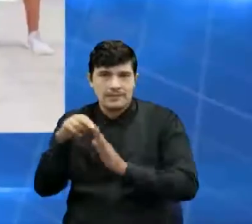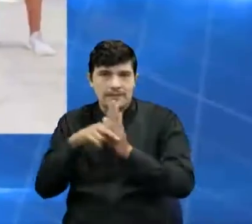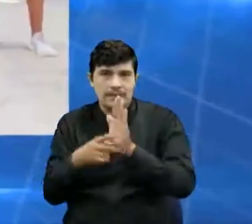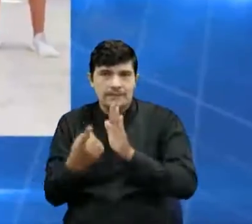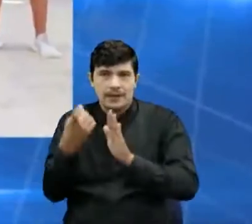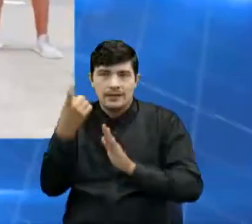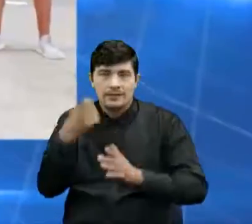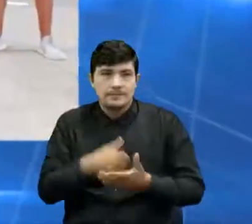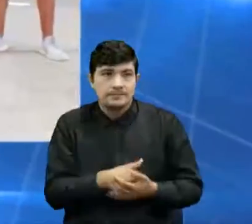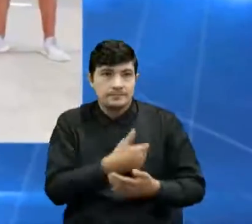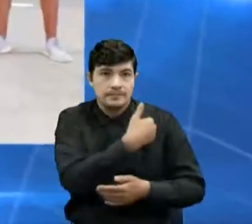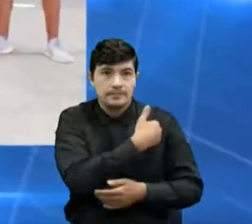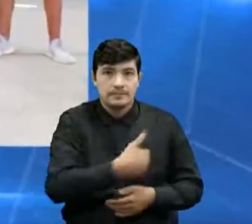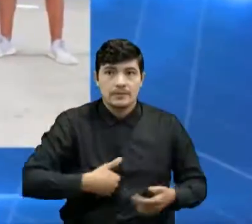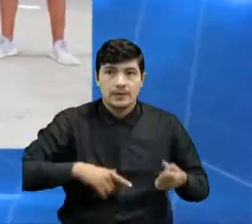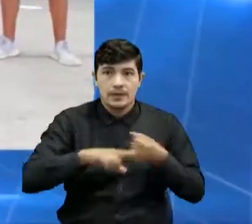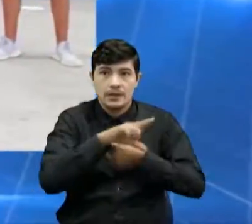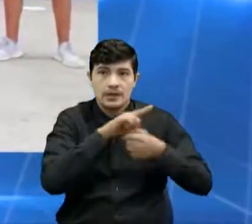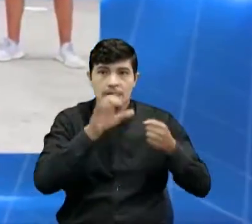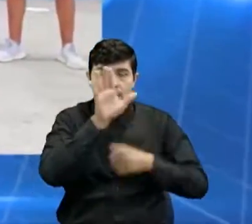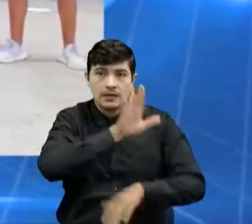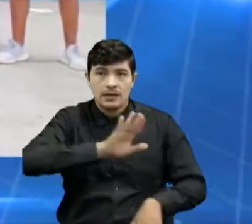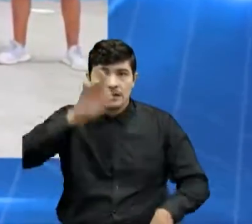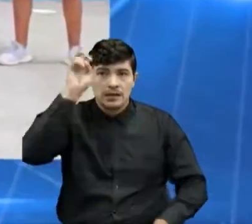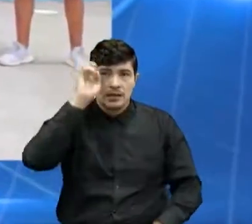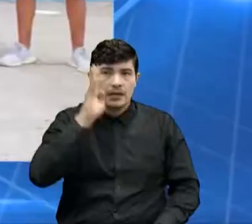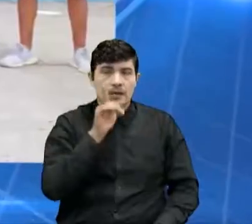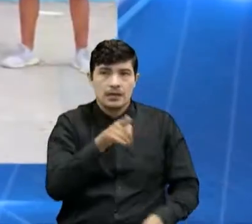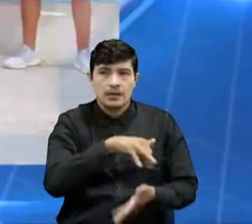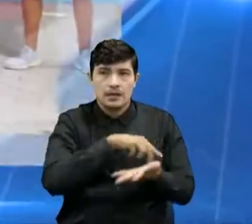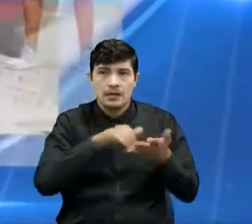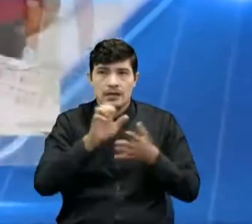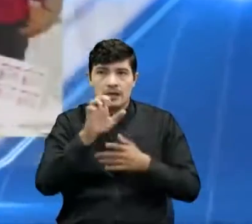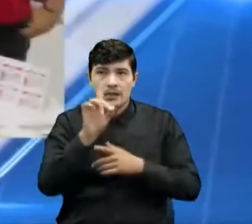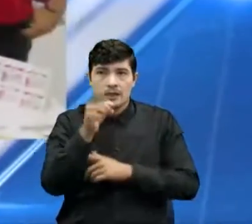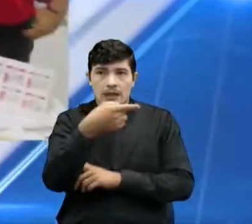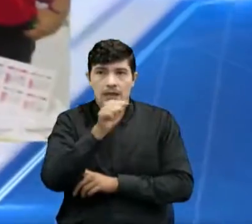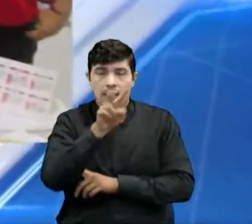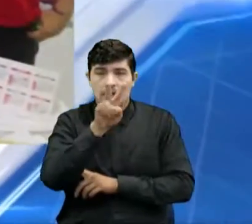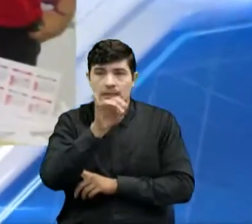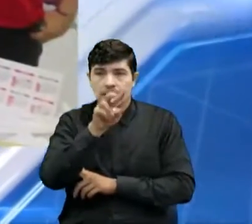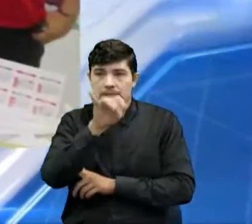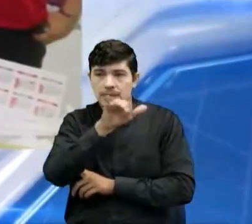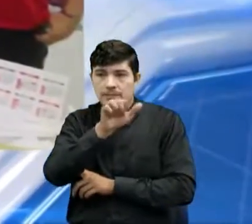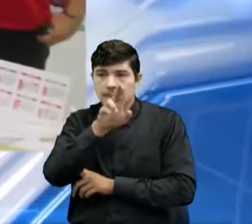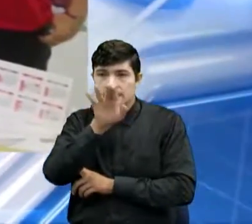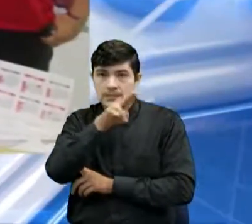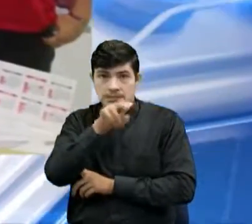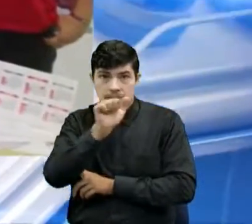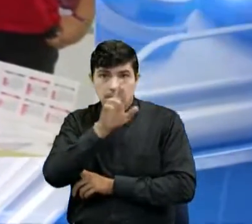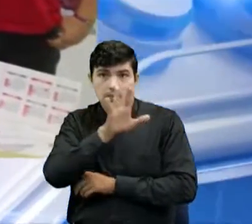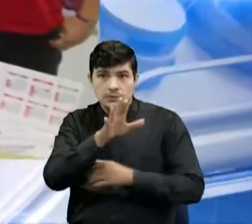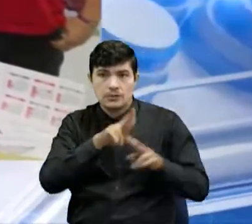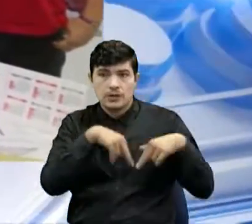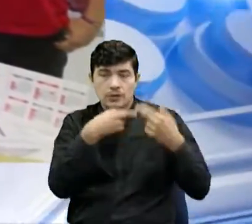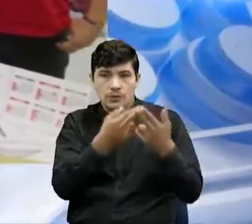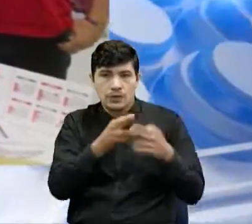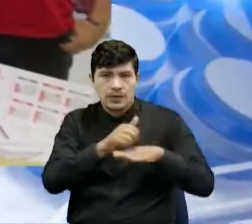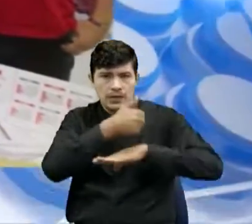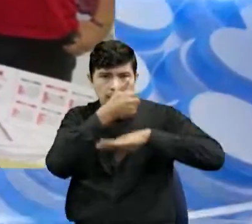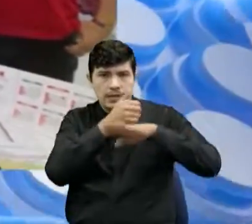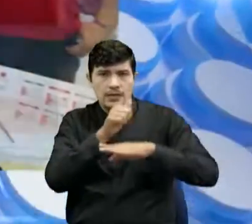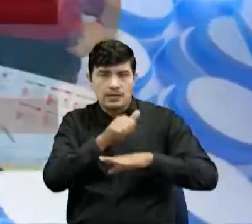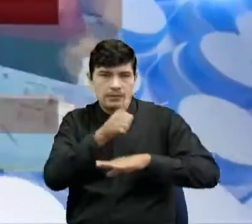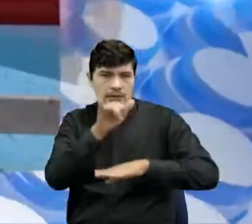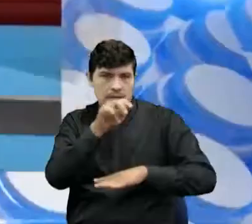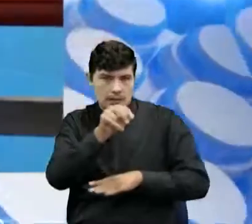El presidente de la Liga Norte Santandereana de Patinaje, Edgar Villamizar, se reunió en el municipio de Ocaña con el director del INDER,